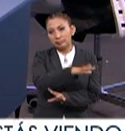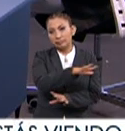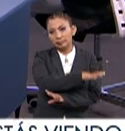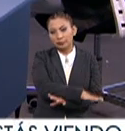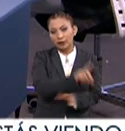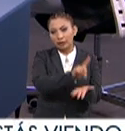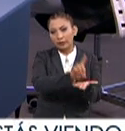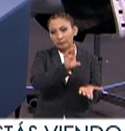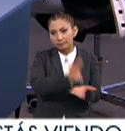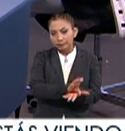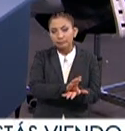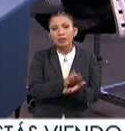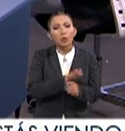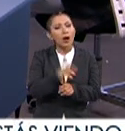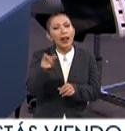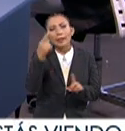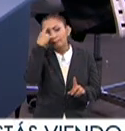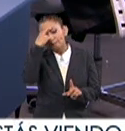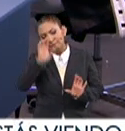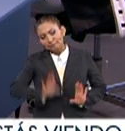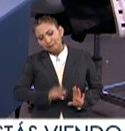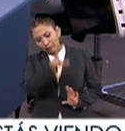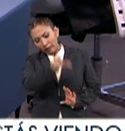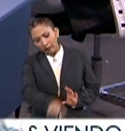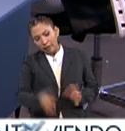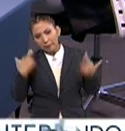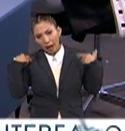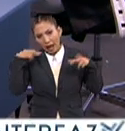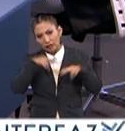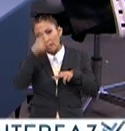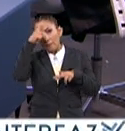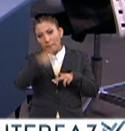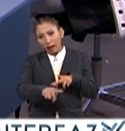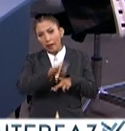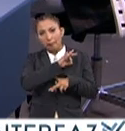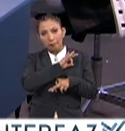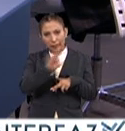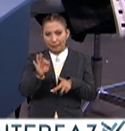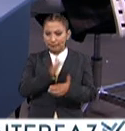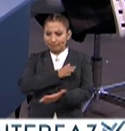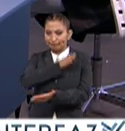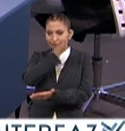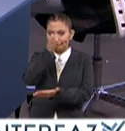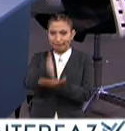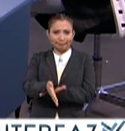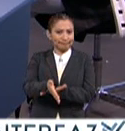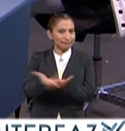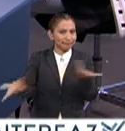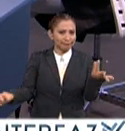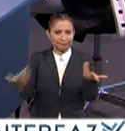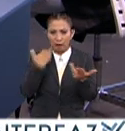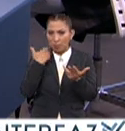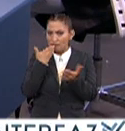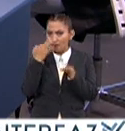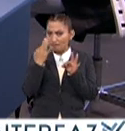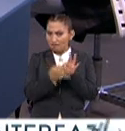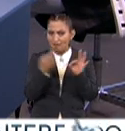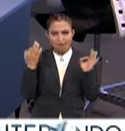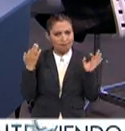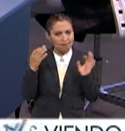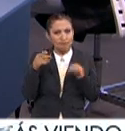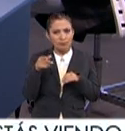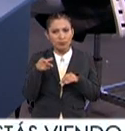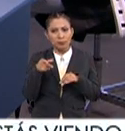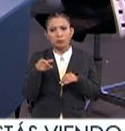áreas, ¿no?, de discapacidad. ¿Cuál es el perfil que debe tener un maestro para poder, de manera eficiente, por